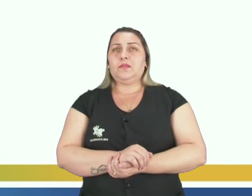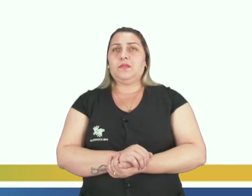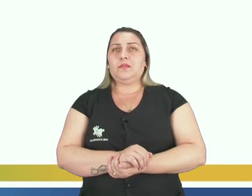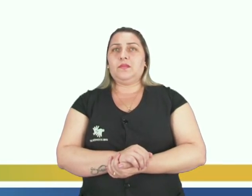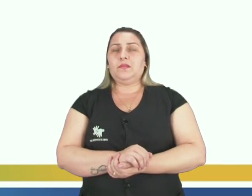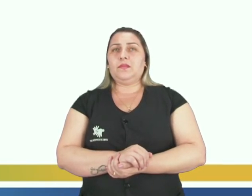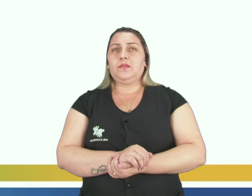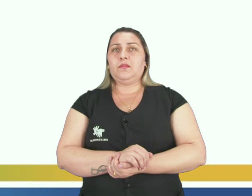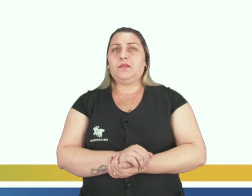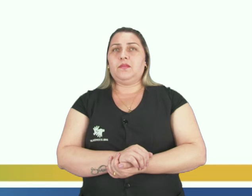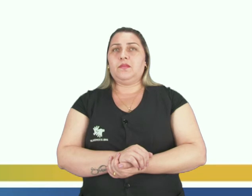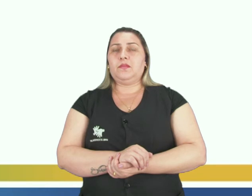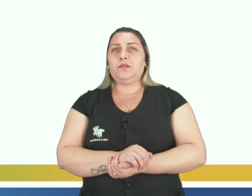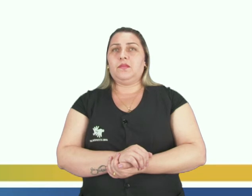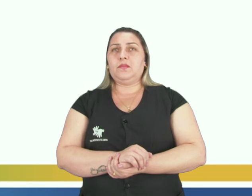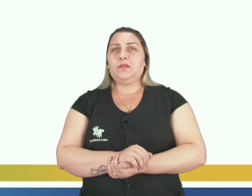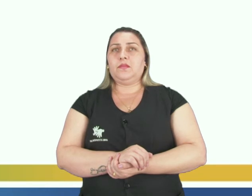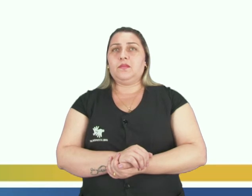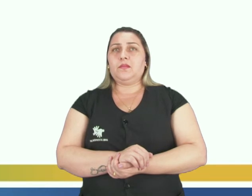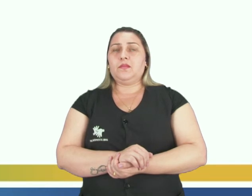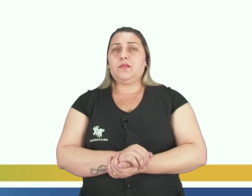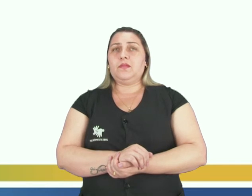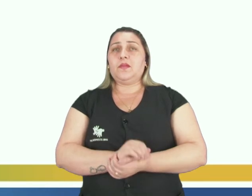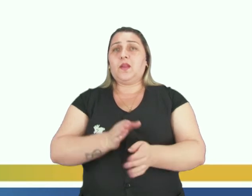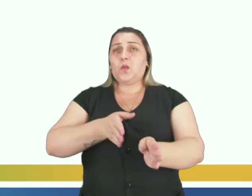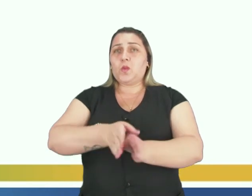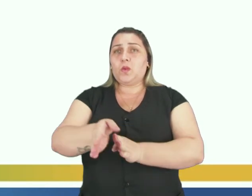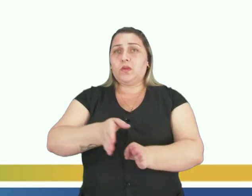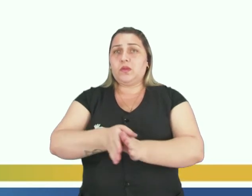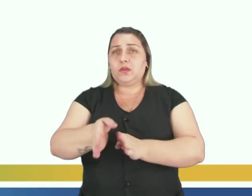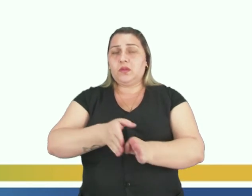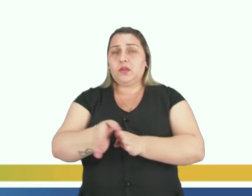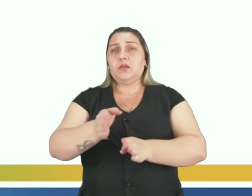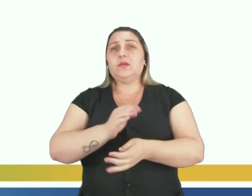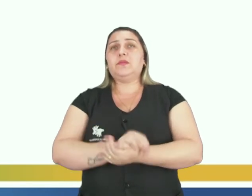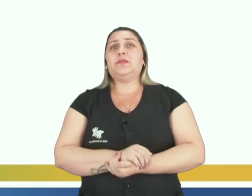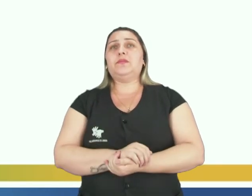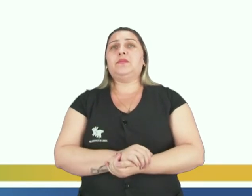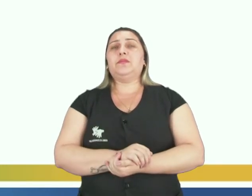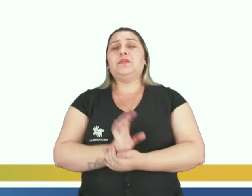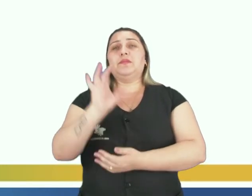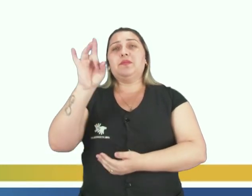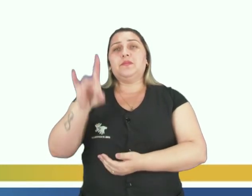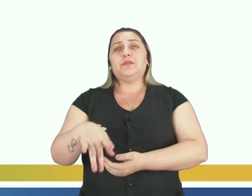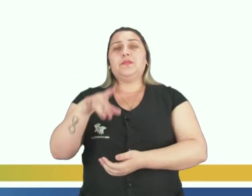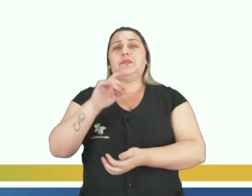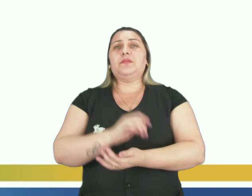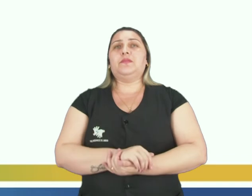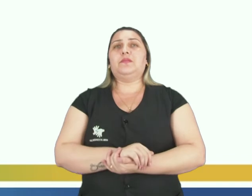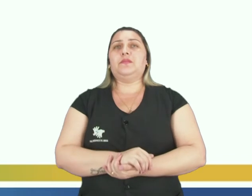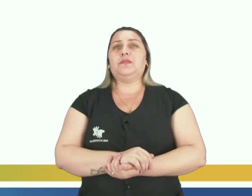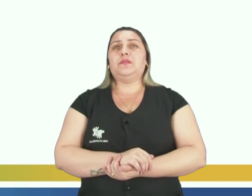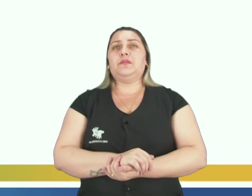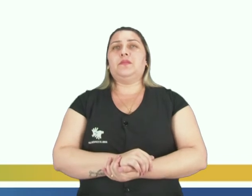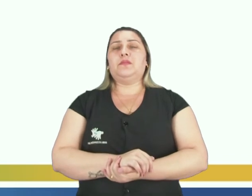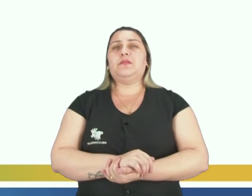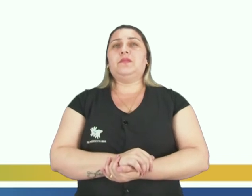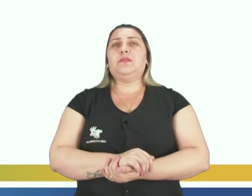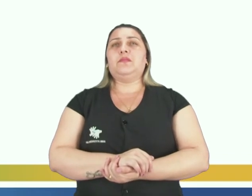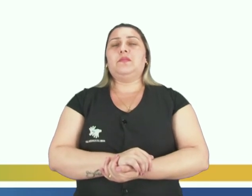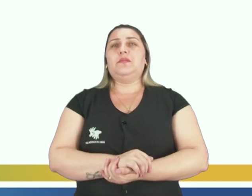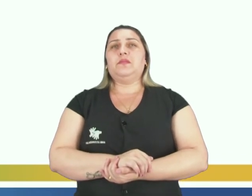órgão público, como Conselho de Educação e por aí adelante, ¿sí? E por último, eu tenho cecina,